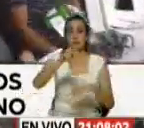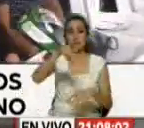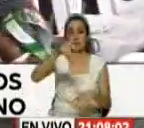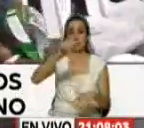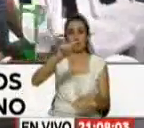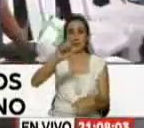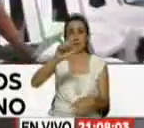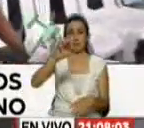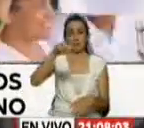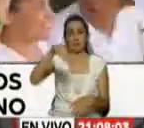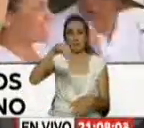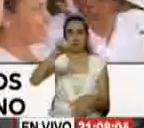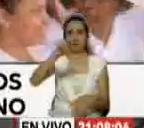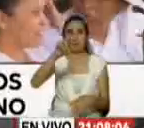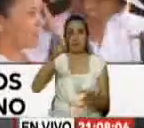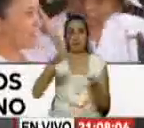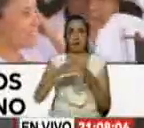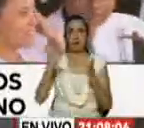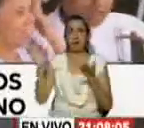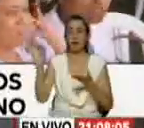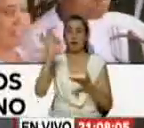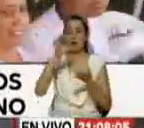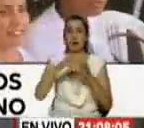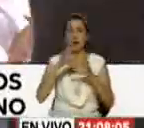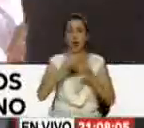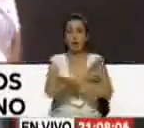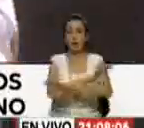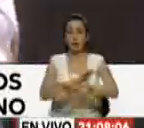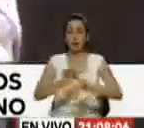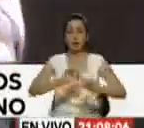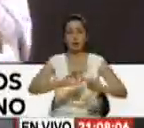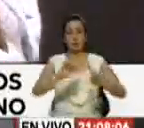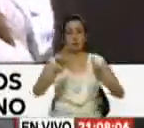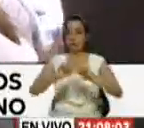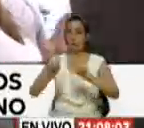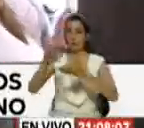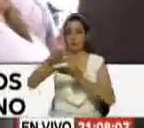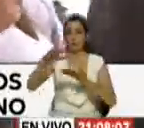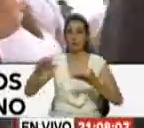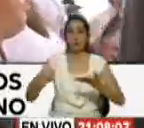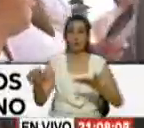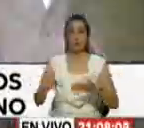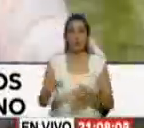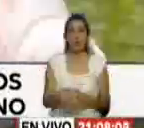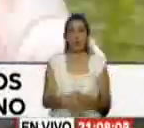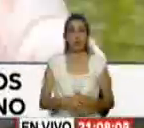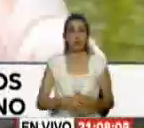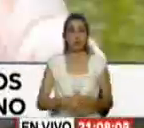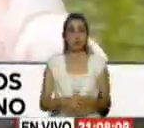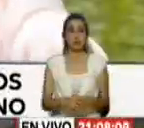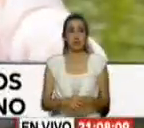se dieron cita delegaciones del Seguro Campesino de diversos sectores del país.